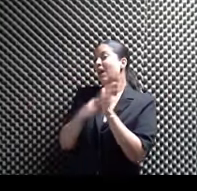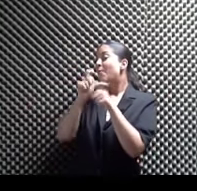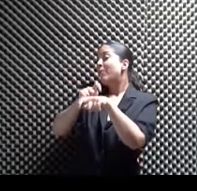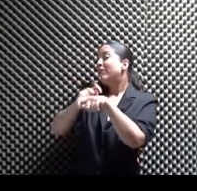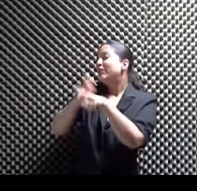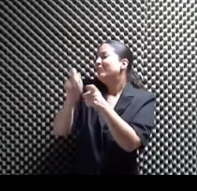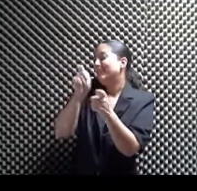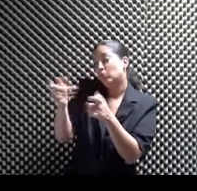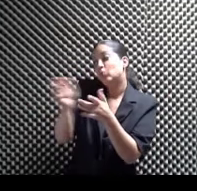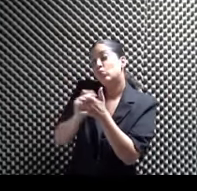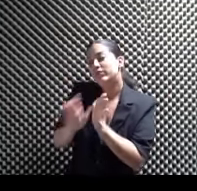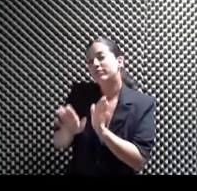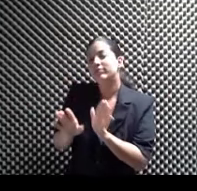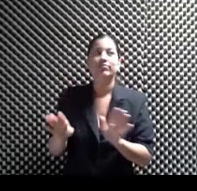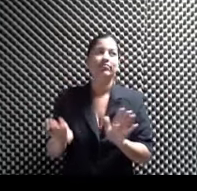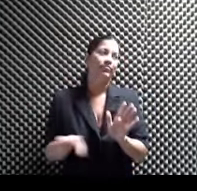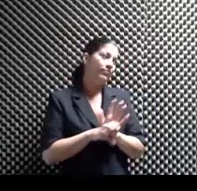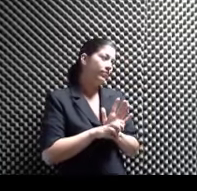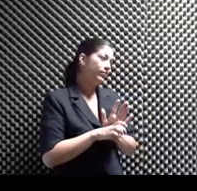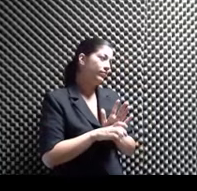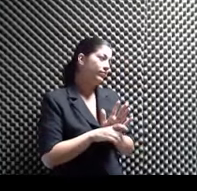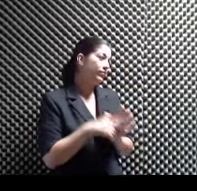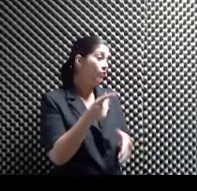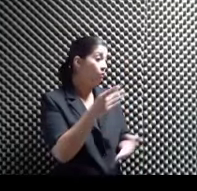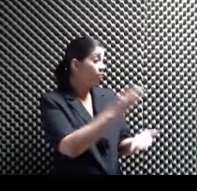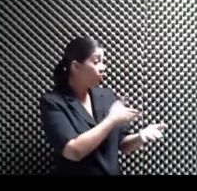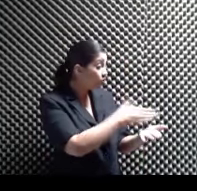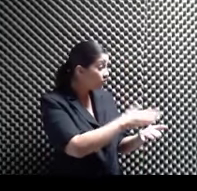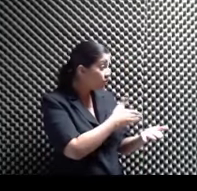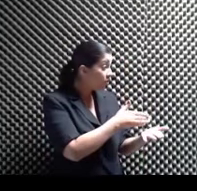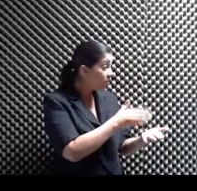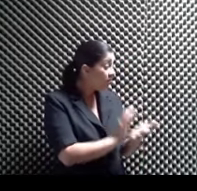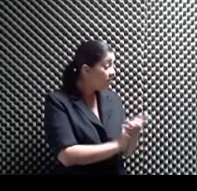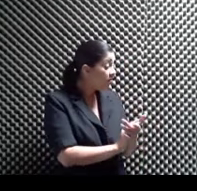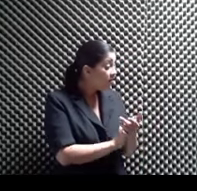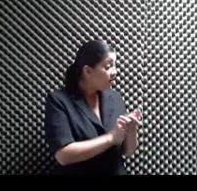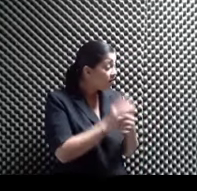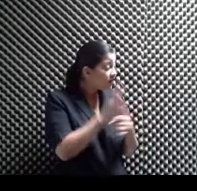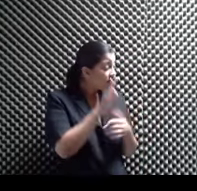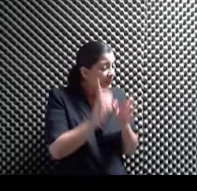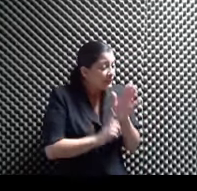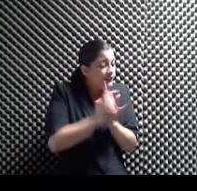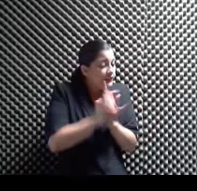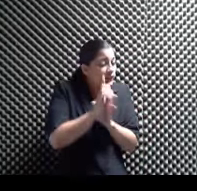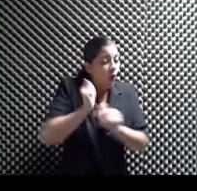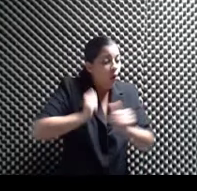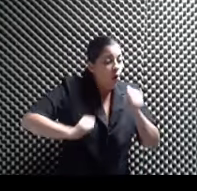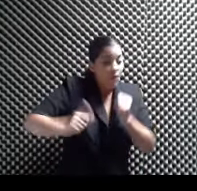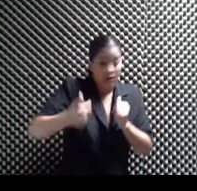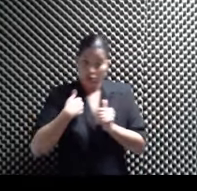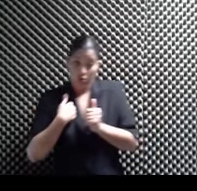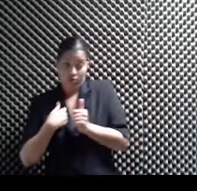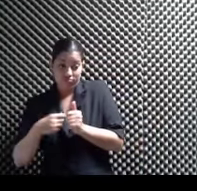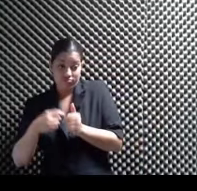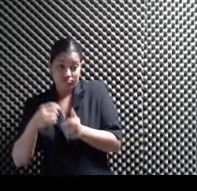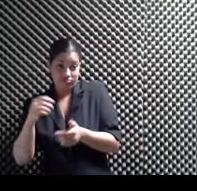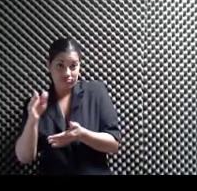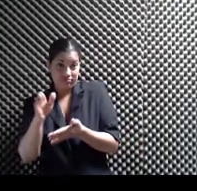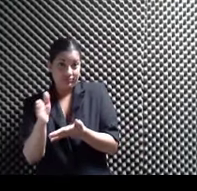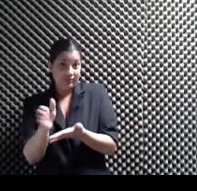Claro un músico Salga en una obra No lo convierte en actor Y porque yo como actor Toco un instrumento No me hace músico